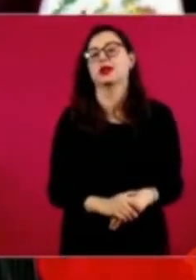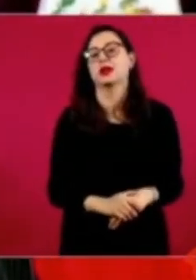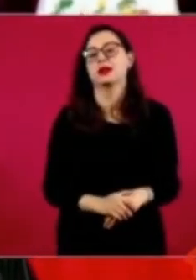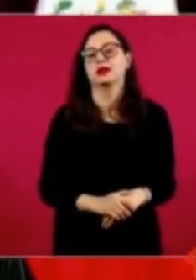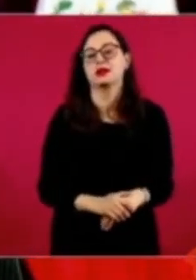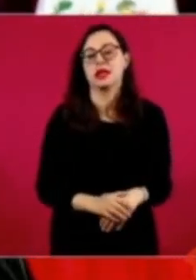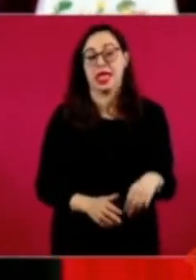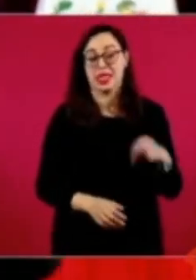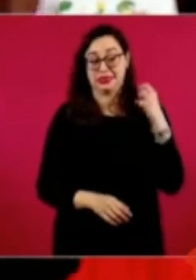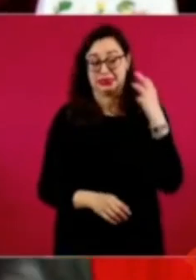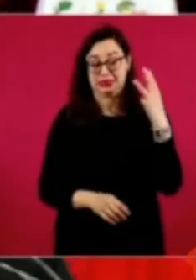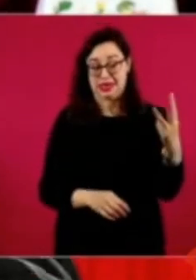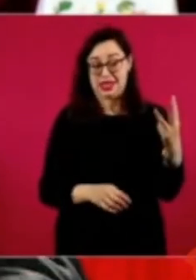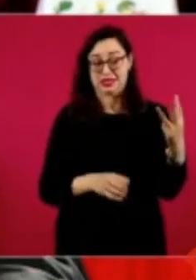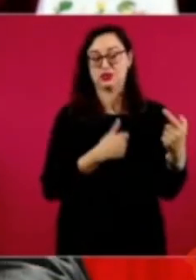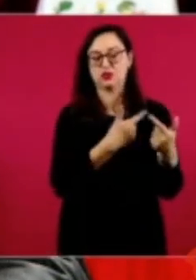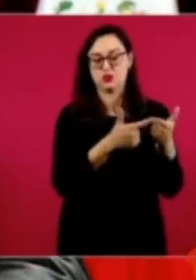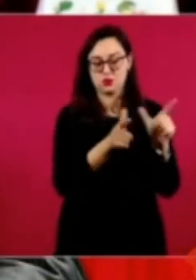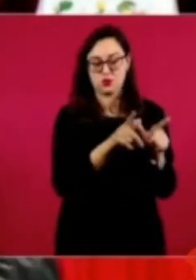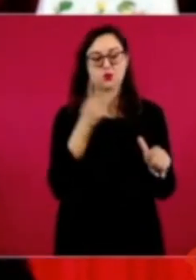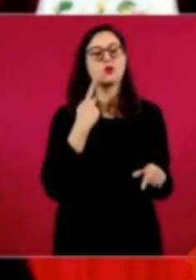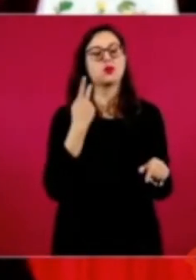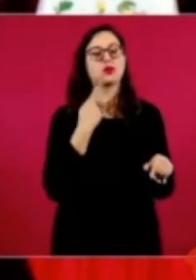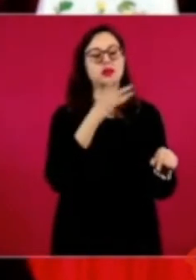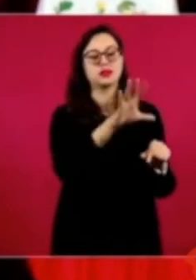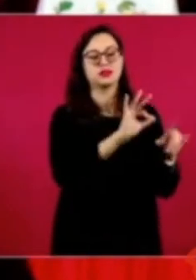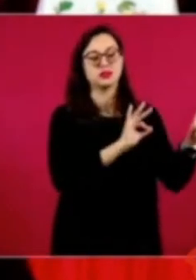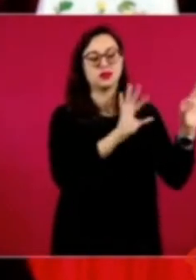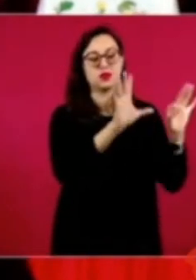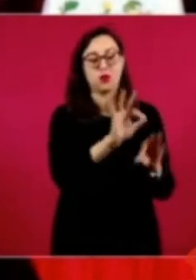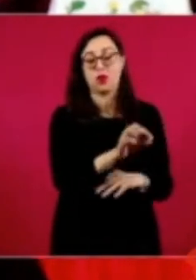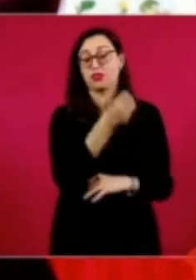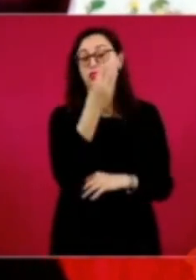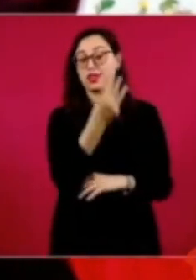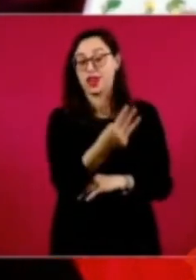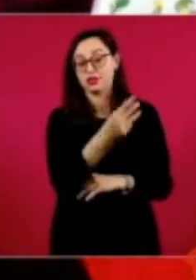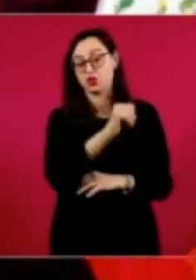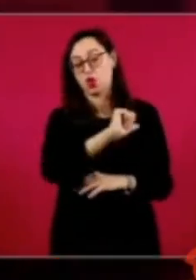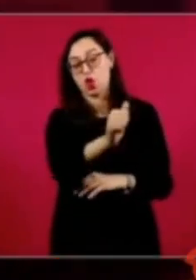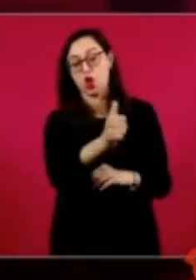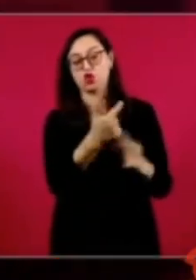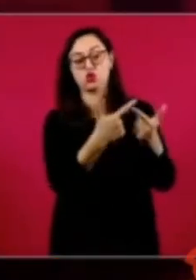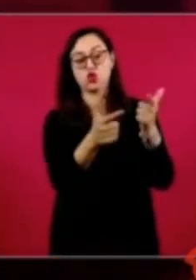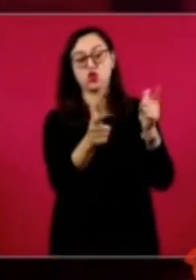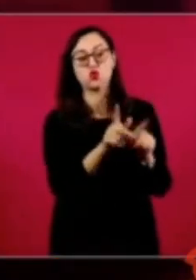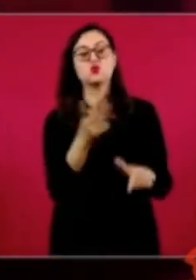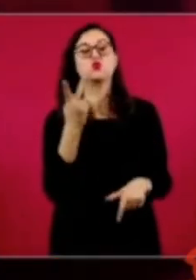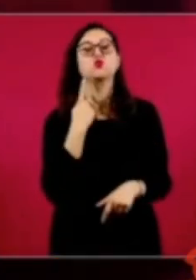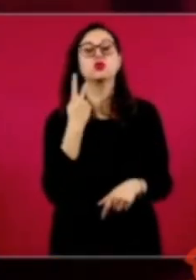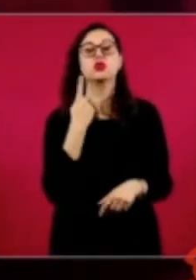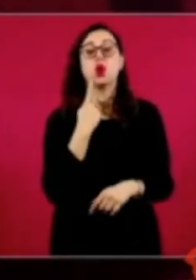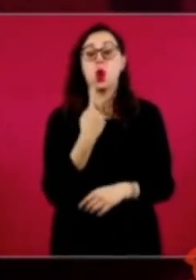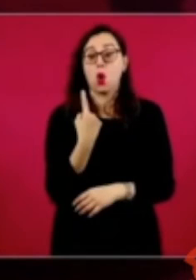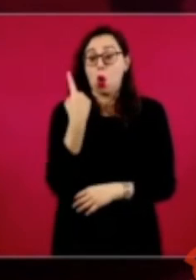3 para un partido, 3 para otro partido y 1 para un partido menor.